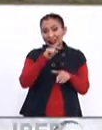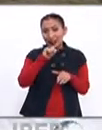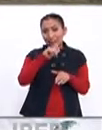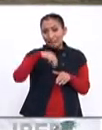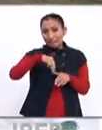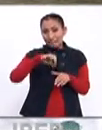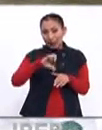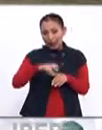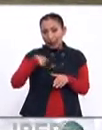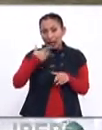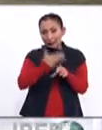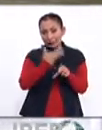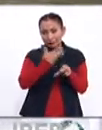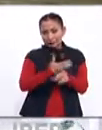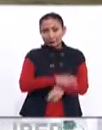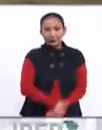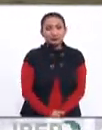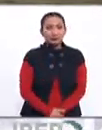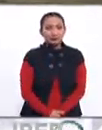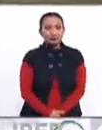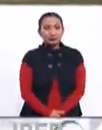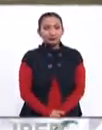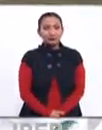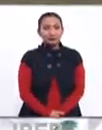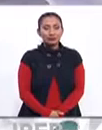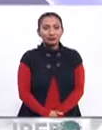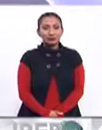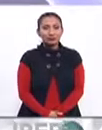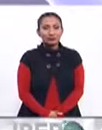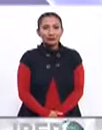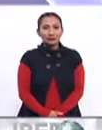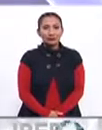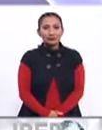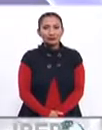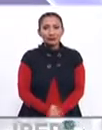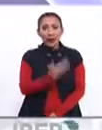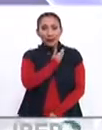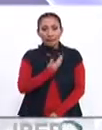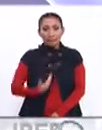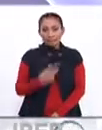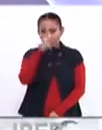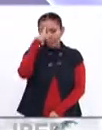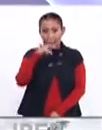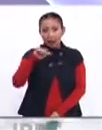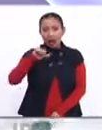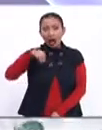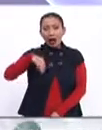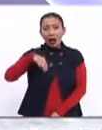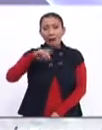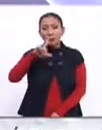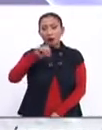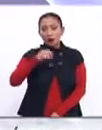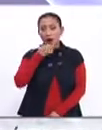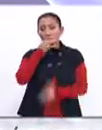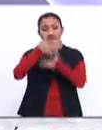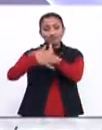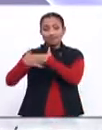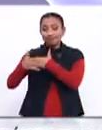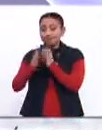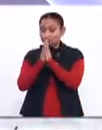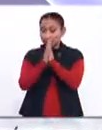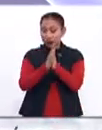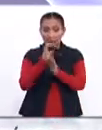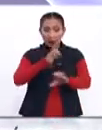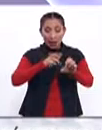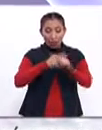T-MEC, a la Unión Americana. Y el presidente de México, Andrés Manuel López Obrador, hizo un llamado a